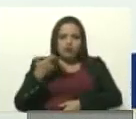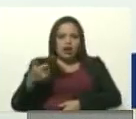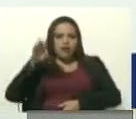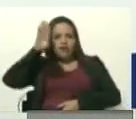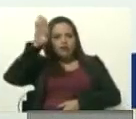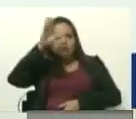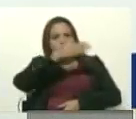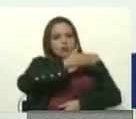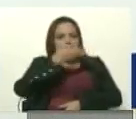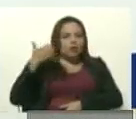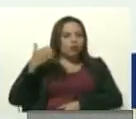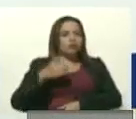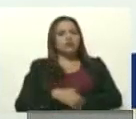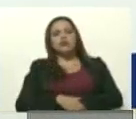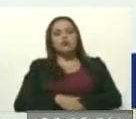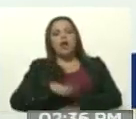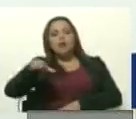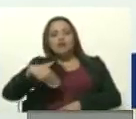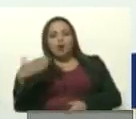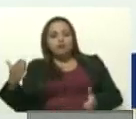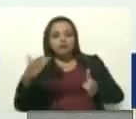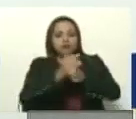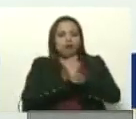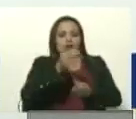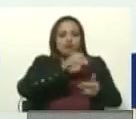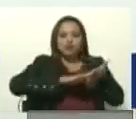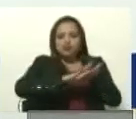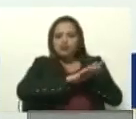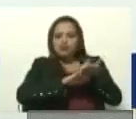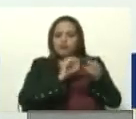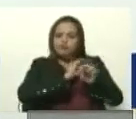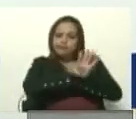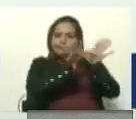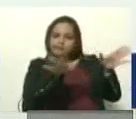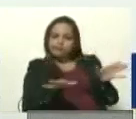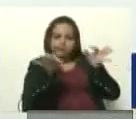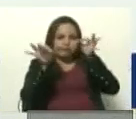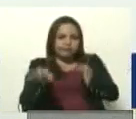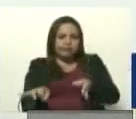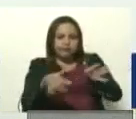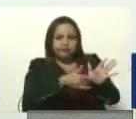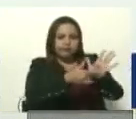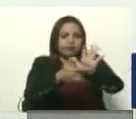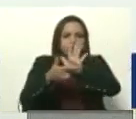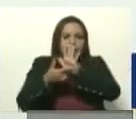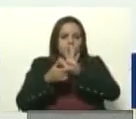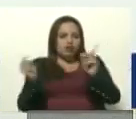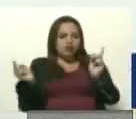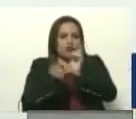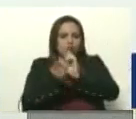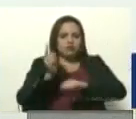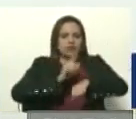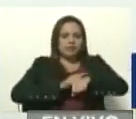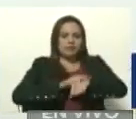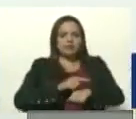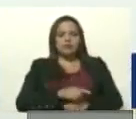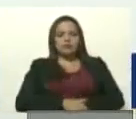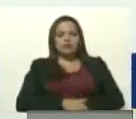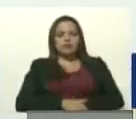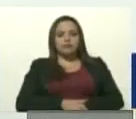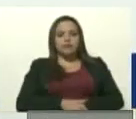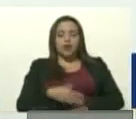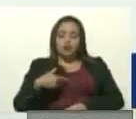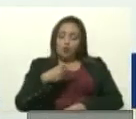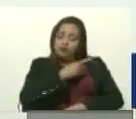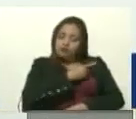futuro mejor y llegar a resultados concretos y tangibles en el corto plazo. Les